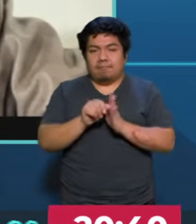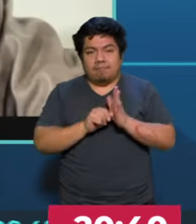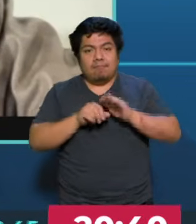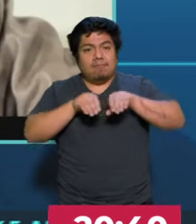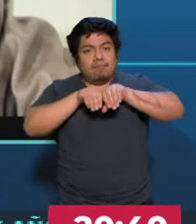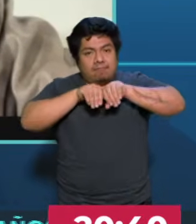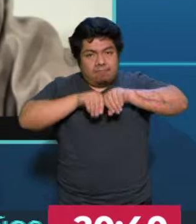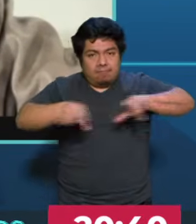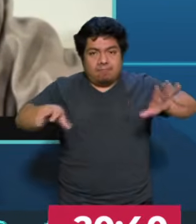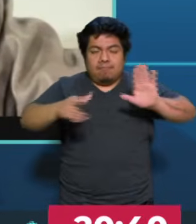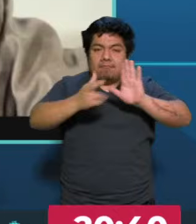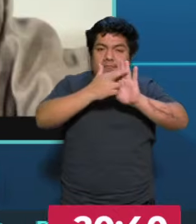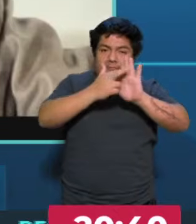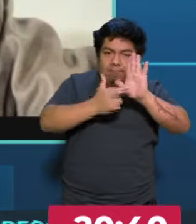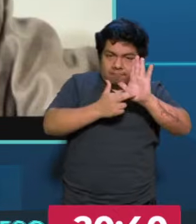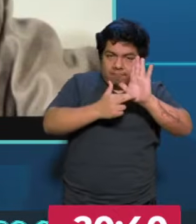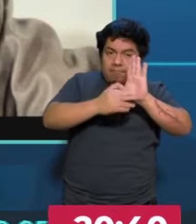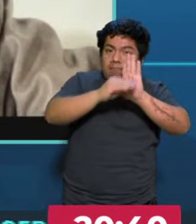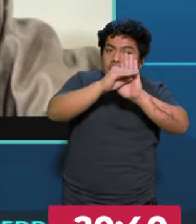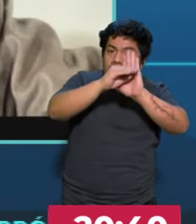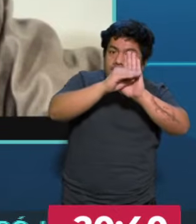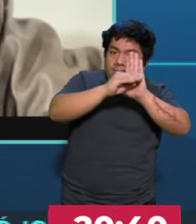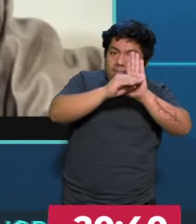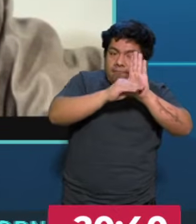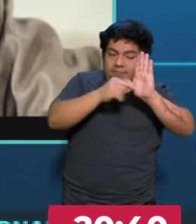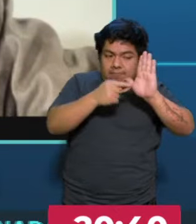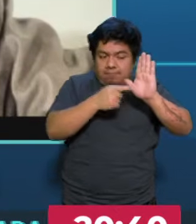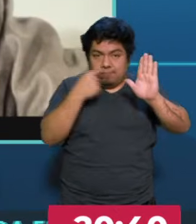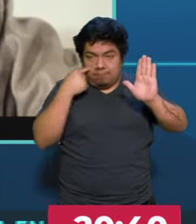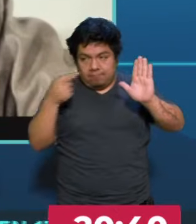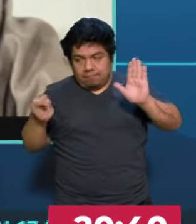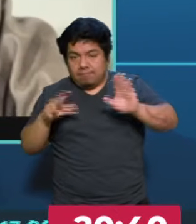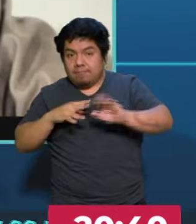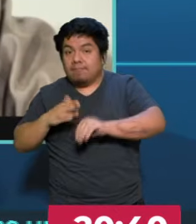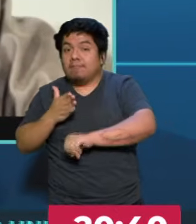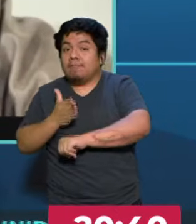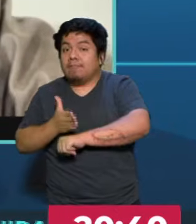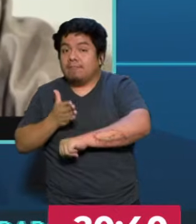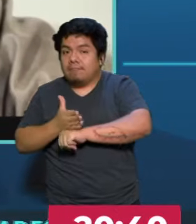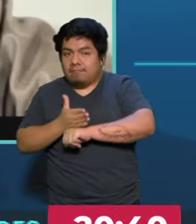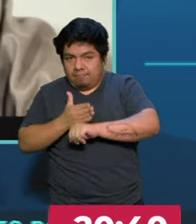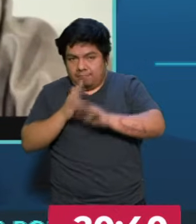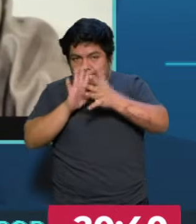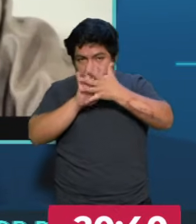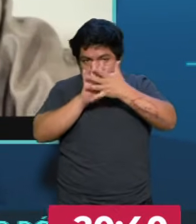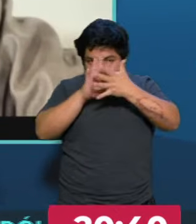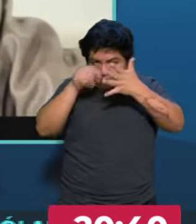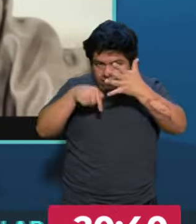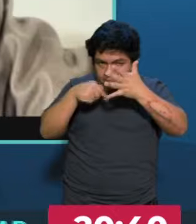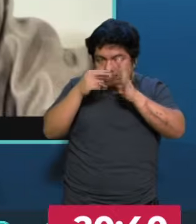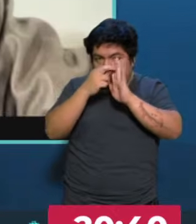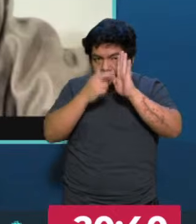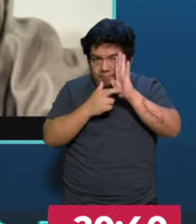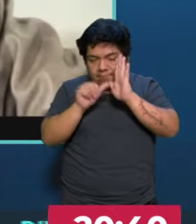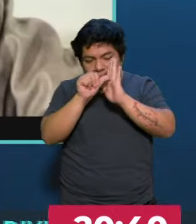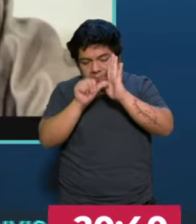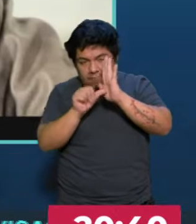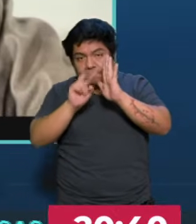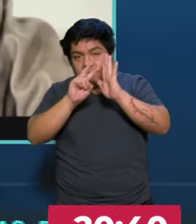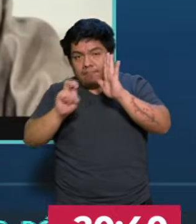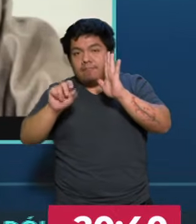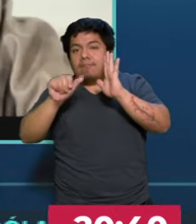difundimos el marco normativo que plantea precisamente las sanciones. Estamos hablando del Código Penal de la Ciudad de México, que en el artículo